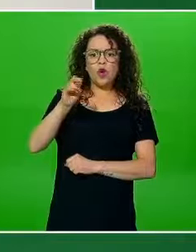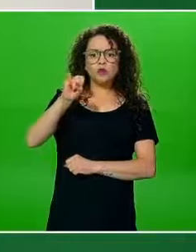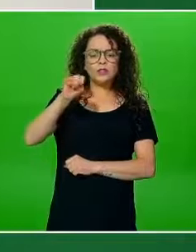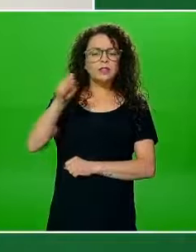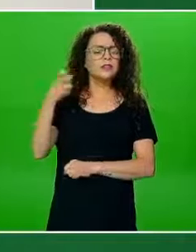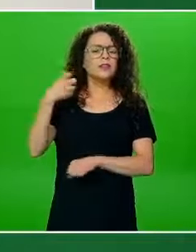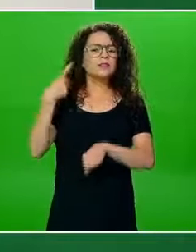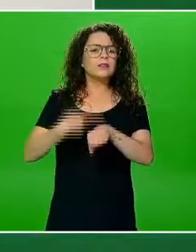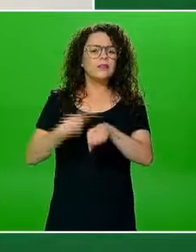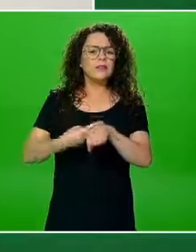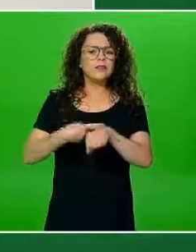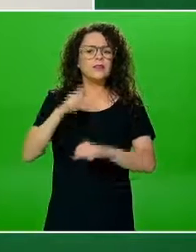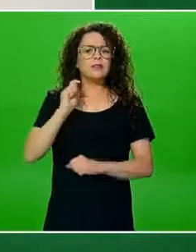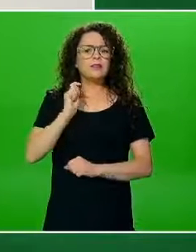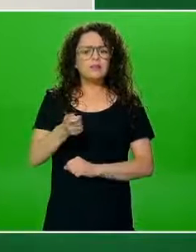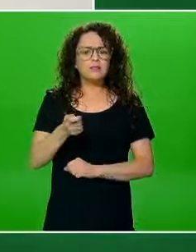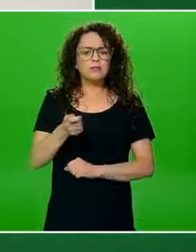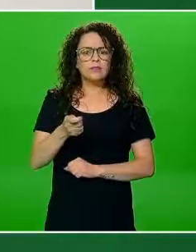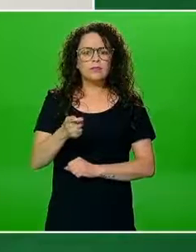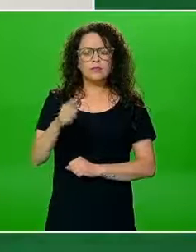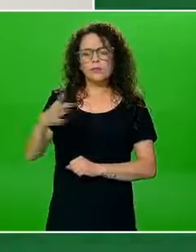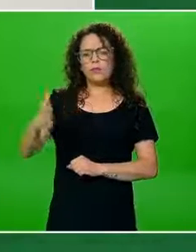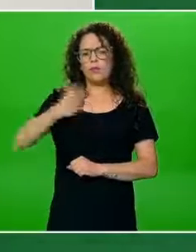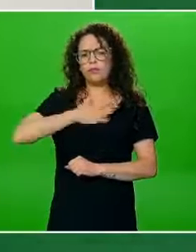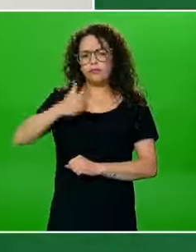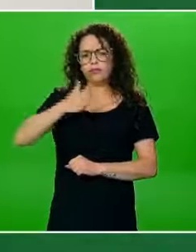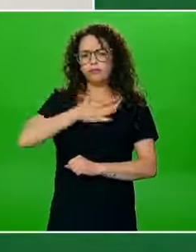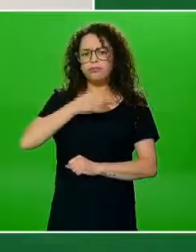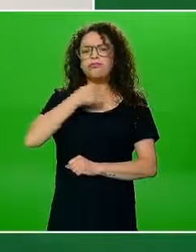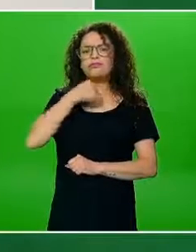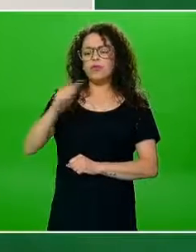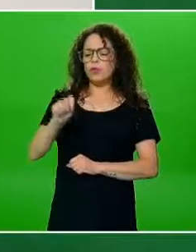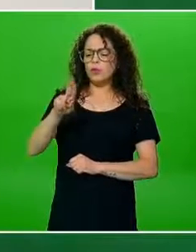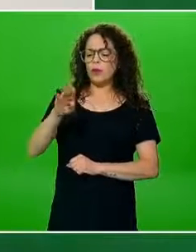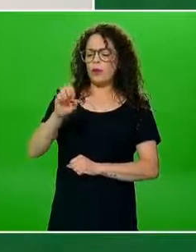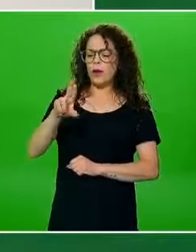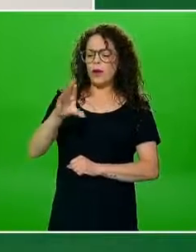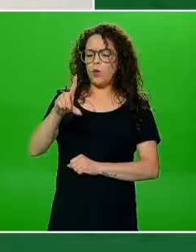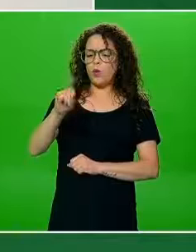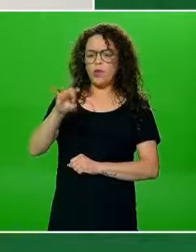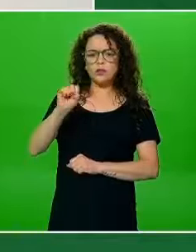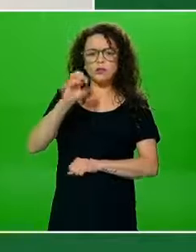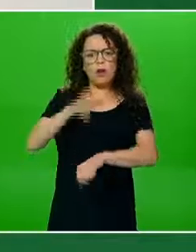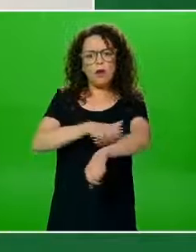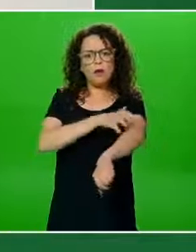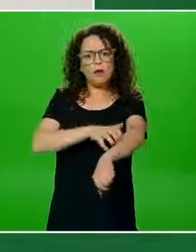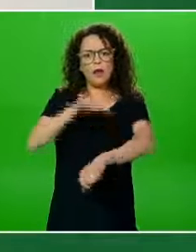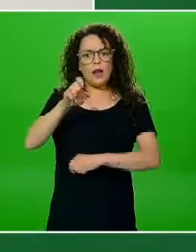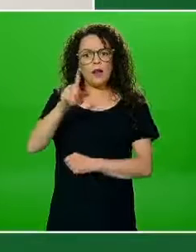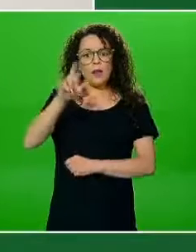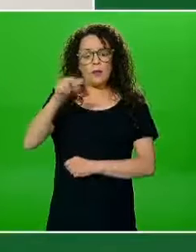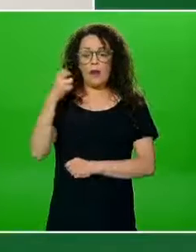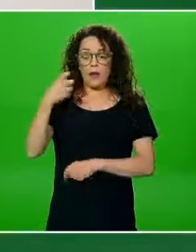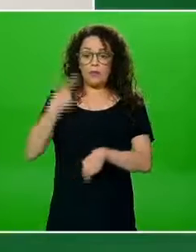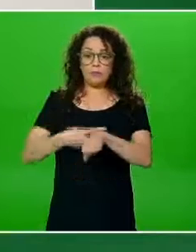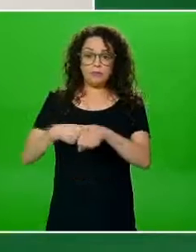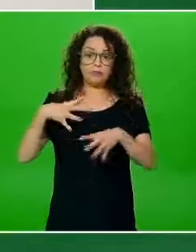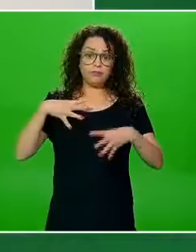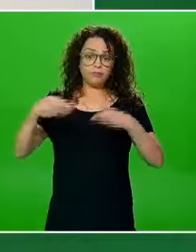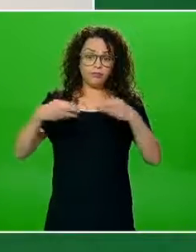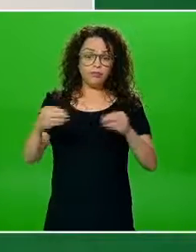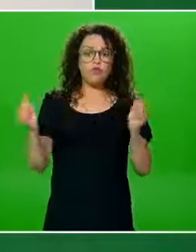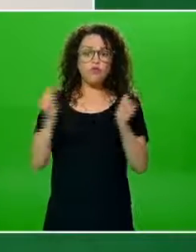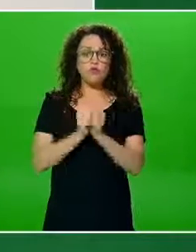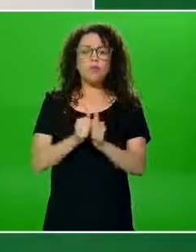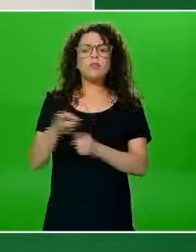enfermedad, tanto la tuberculosis como la lepra, son enfermedades que se transmiten a través de una